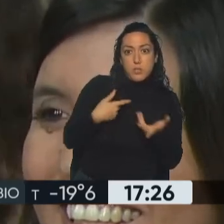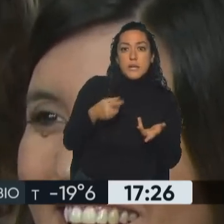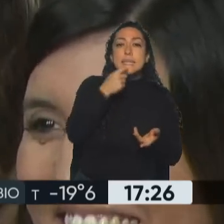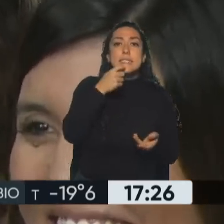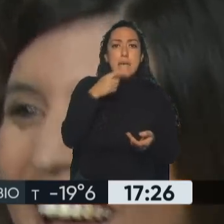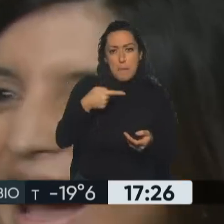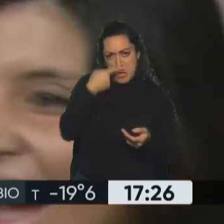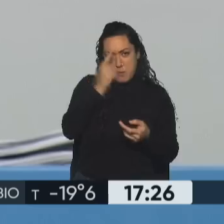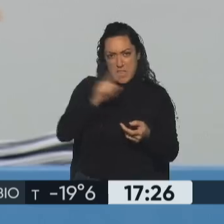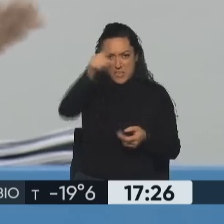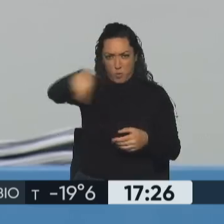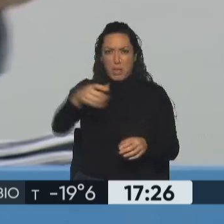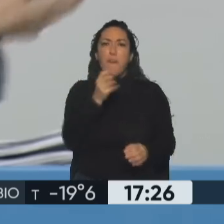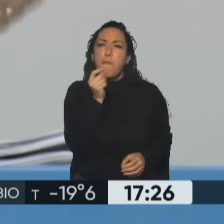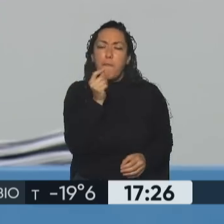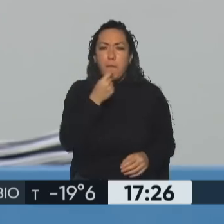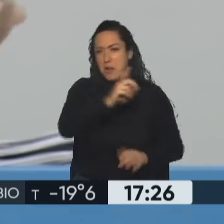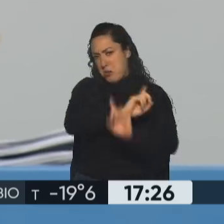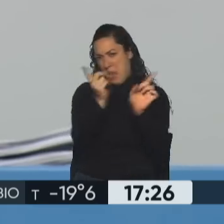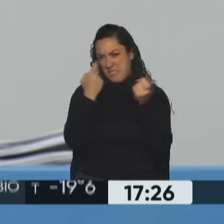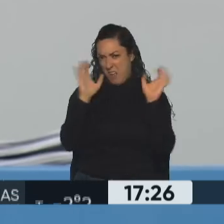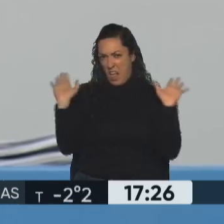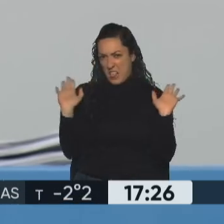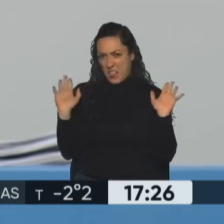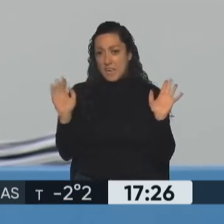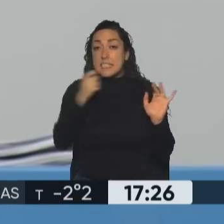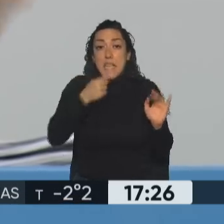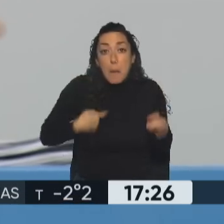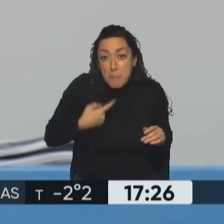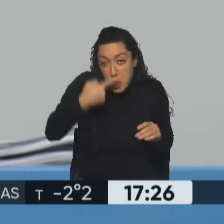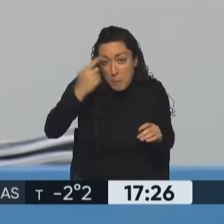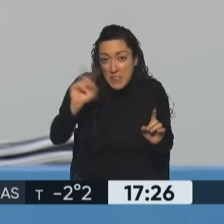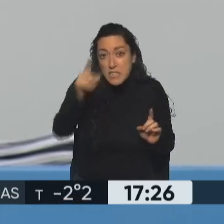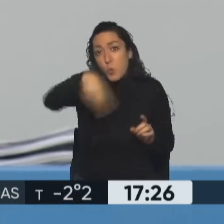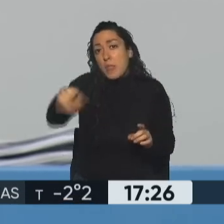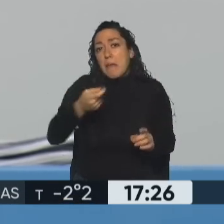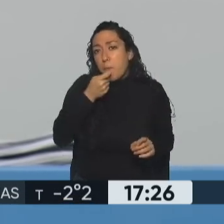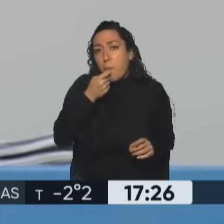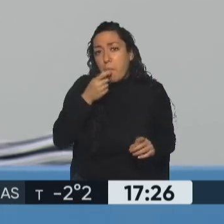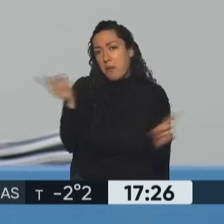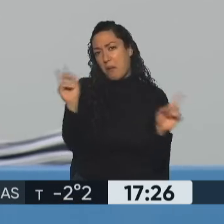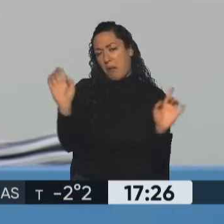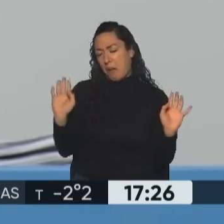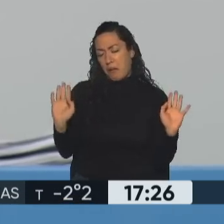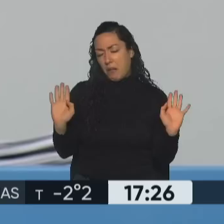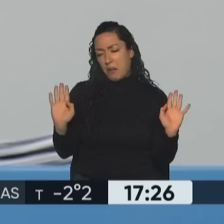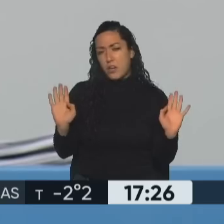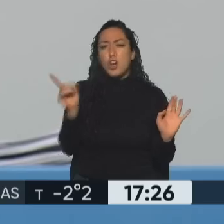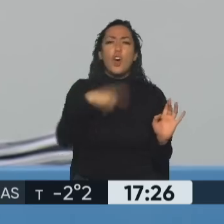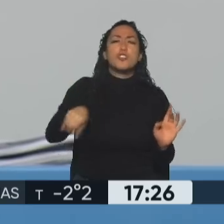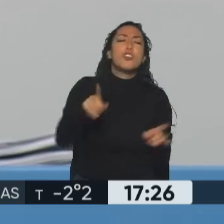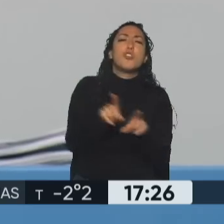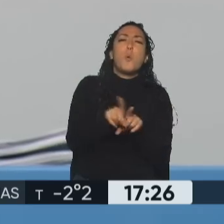che. A ver, si no me importa a mí, no sirven ustedes. Bien, no hay que ser más papistas